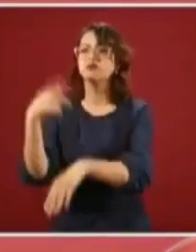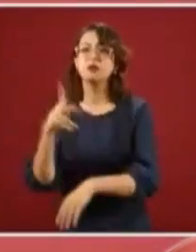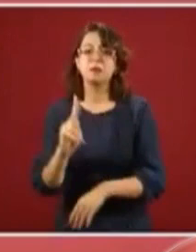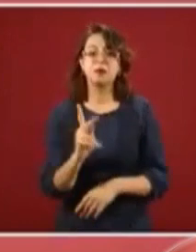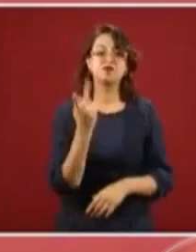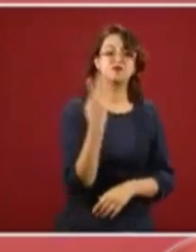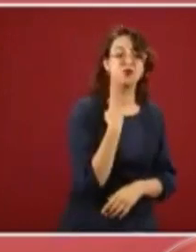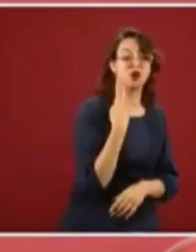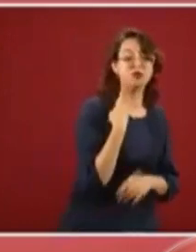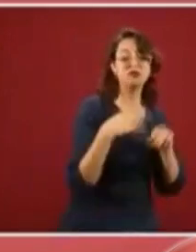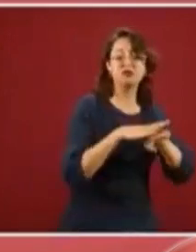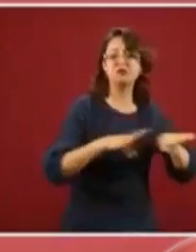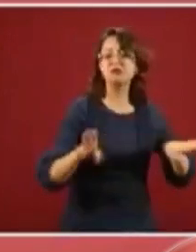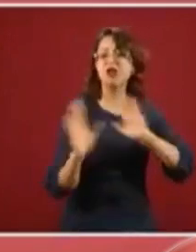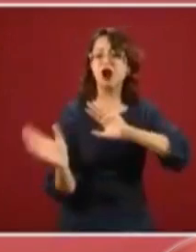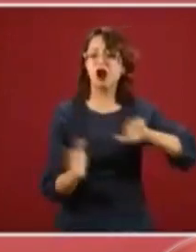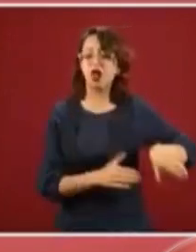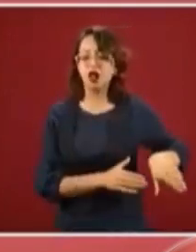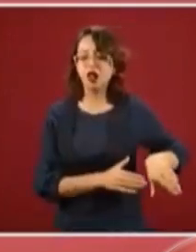democrático.